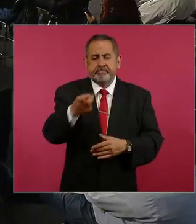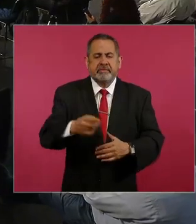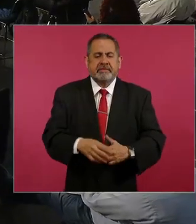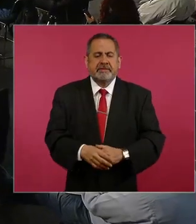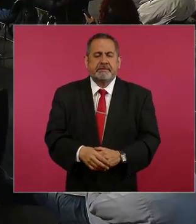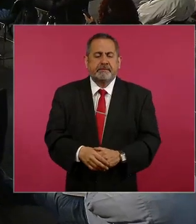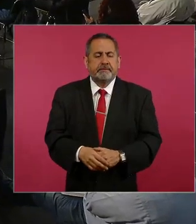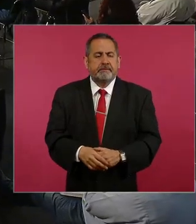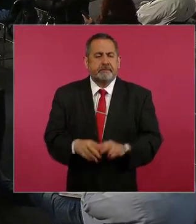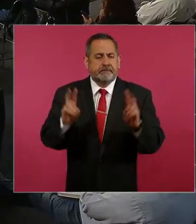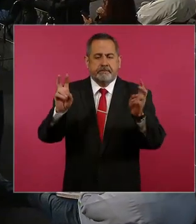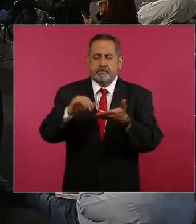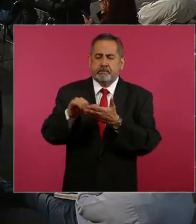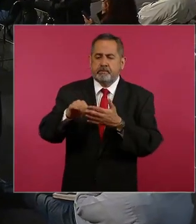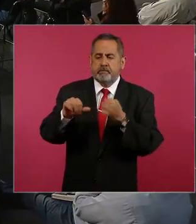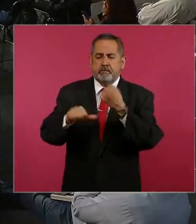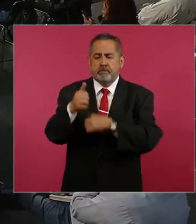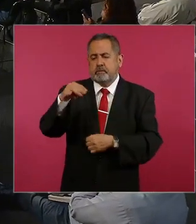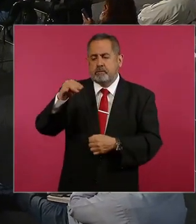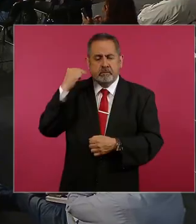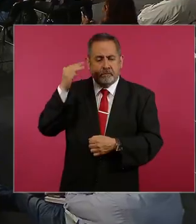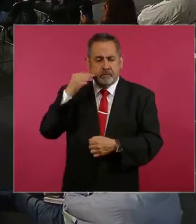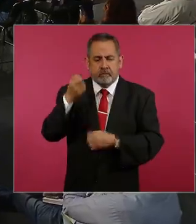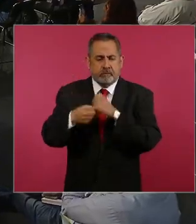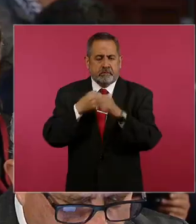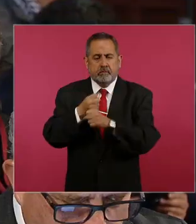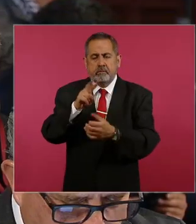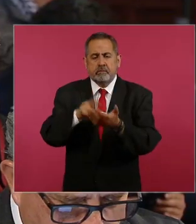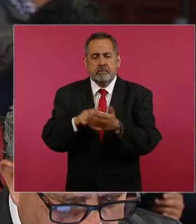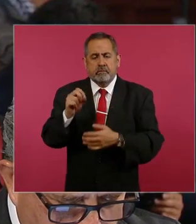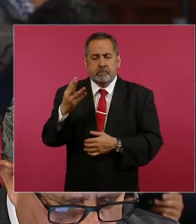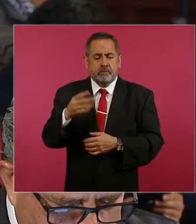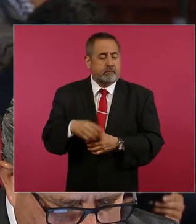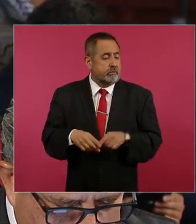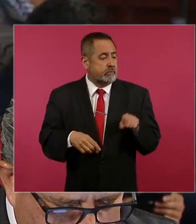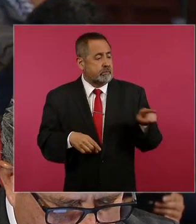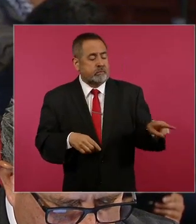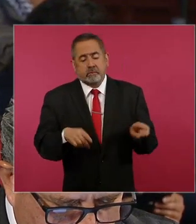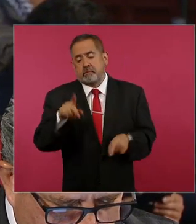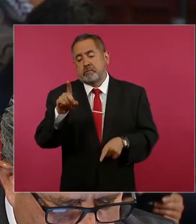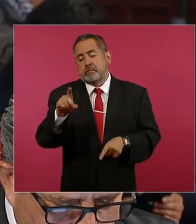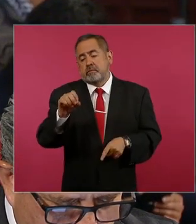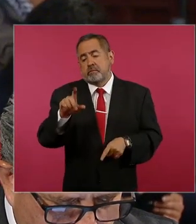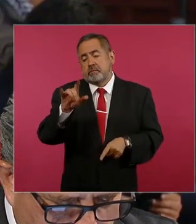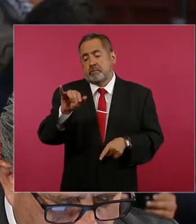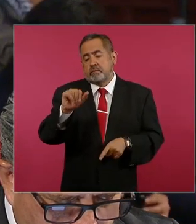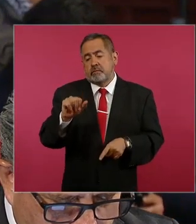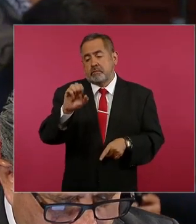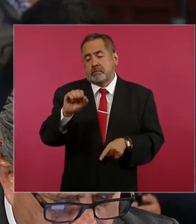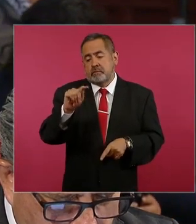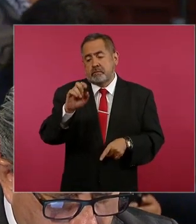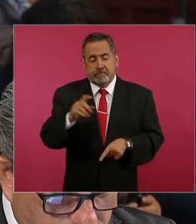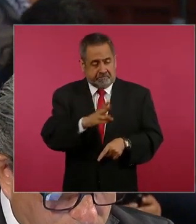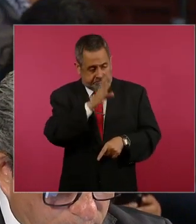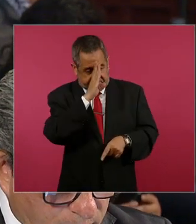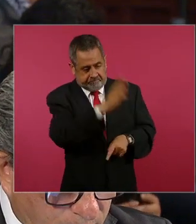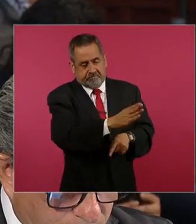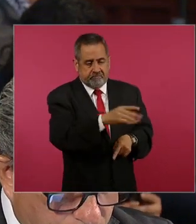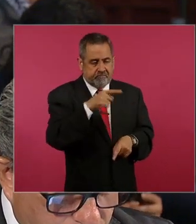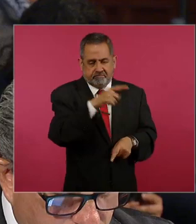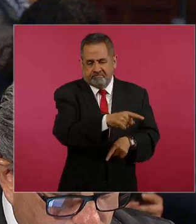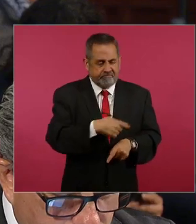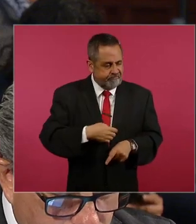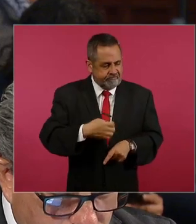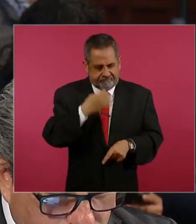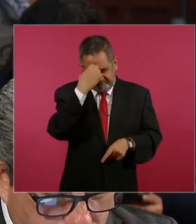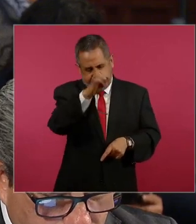Nueva York 11 de marzo del 2024, Dolia Esteves, nos dirigimos a usted con profundo